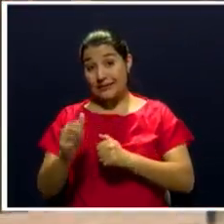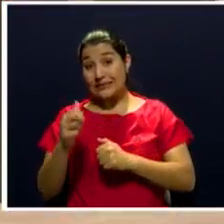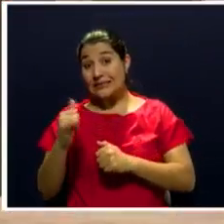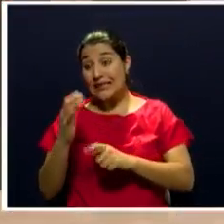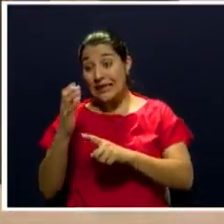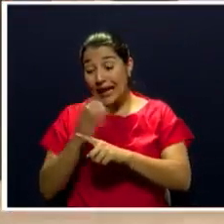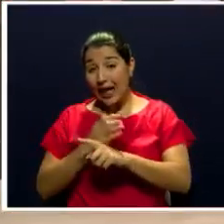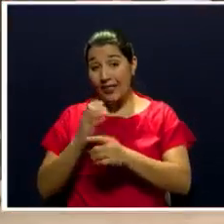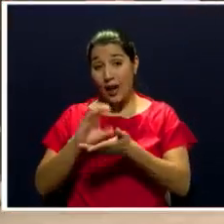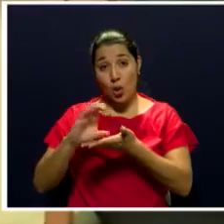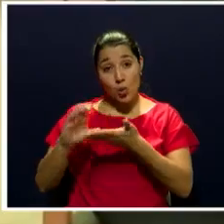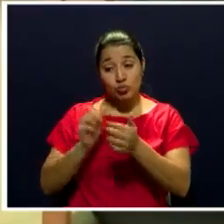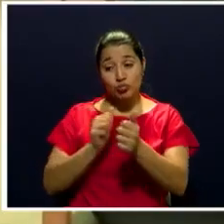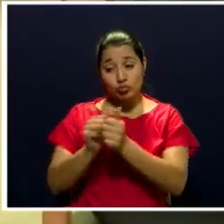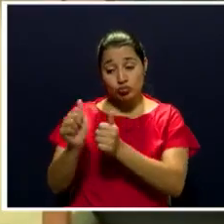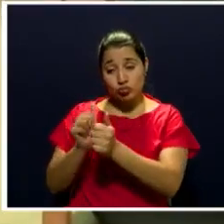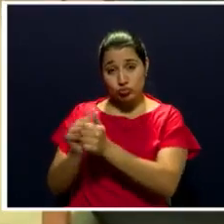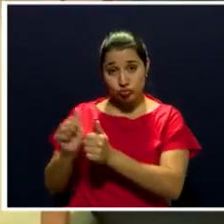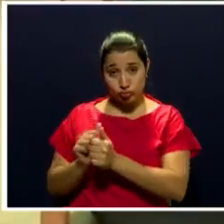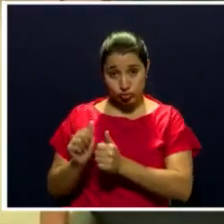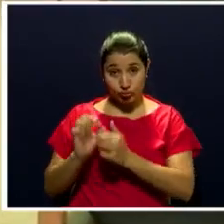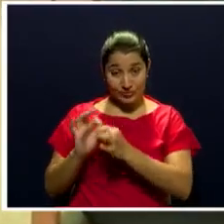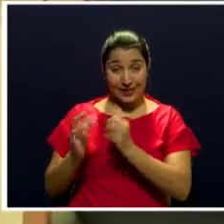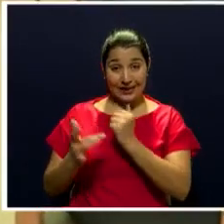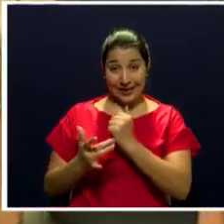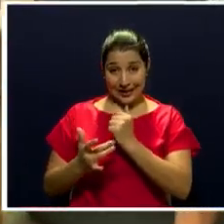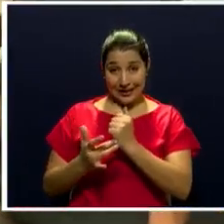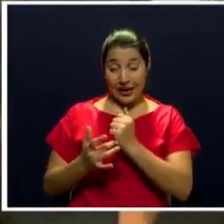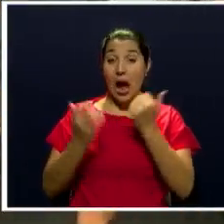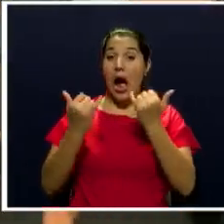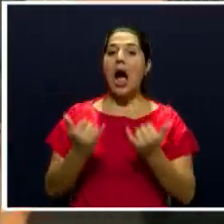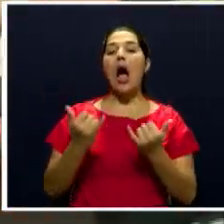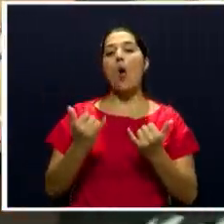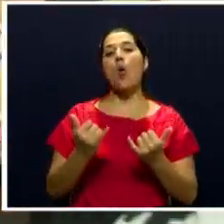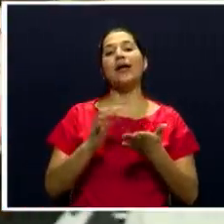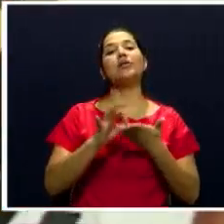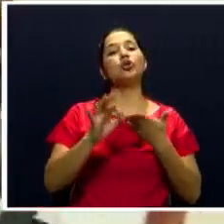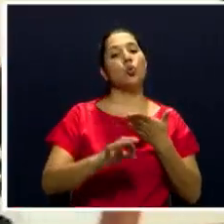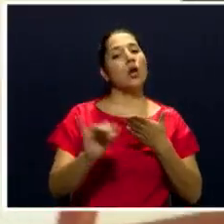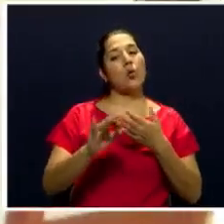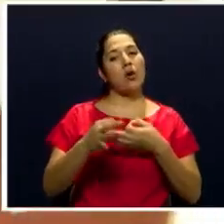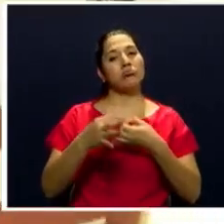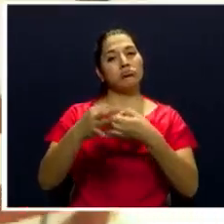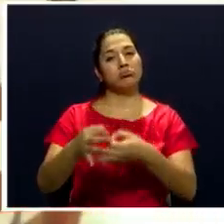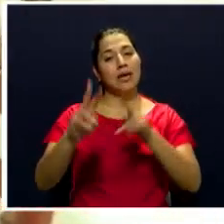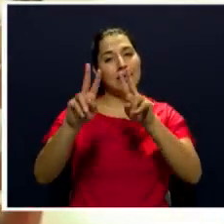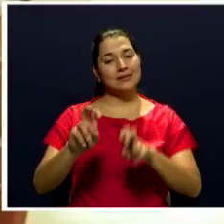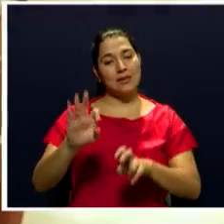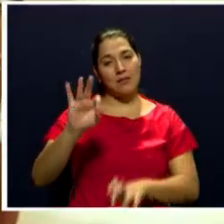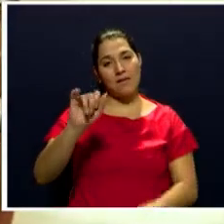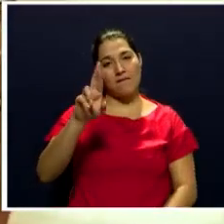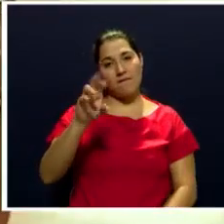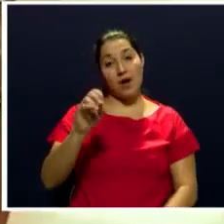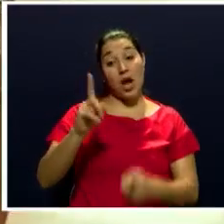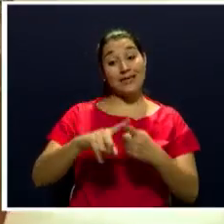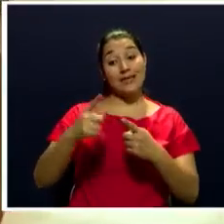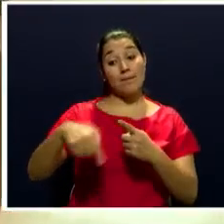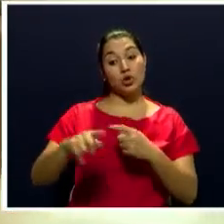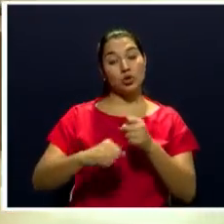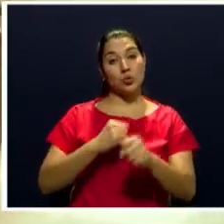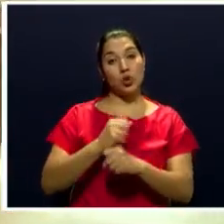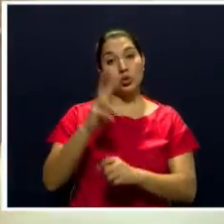de la respectiva especialidad técnica. En primaria, por su parte, se postergará la aplicación de las pruebas hasta el